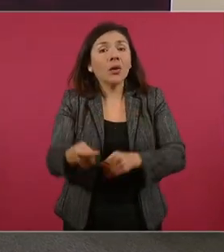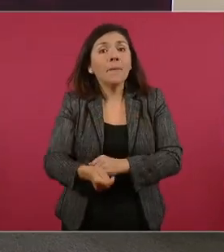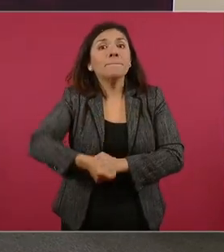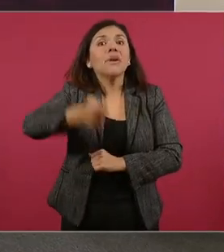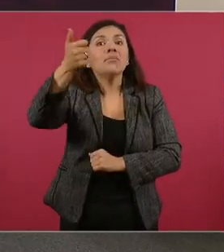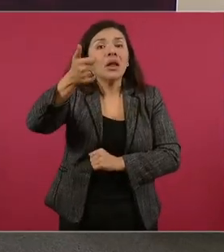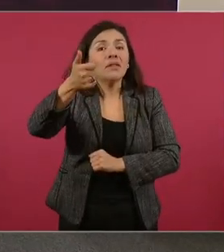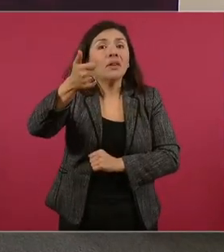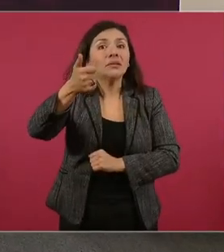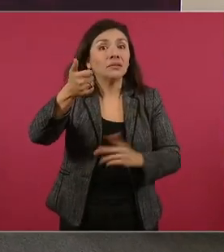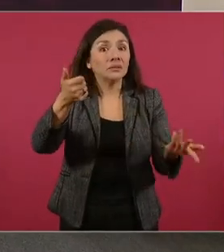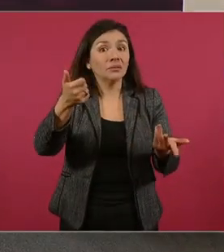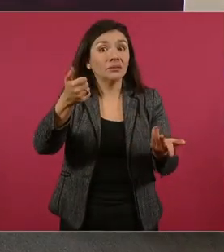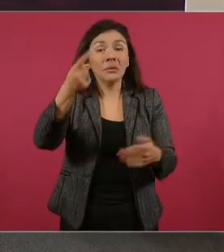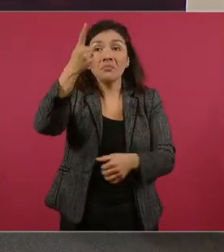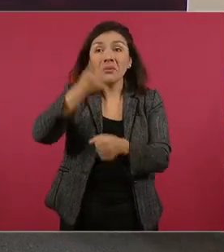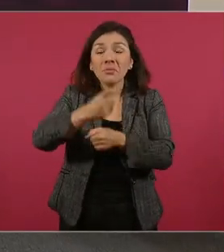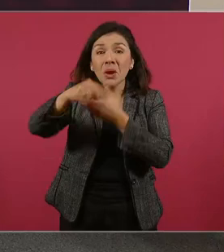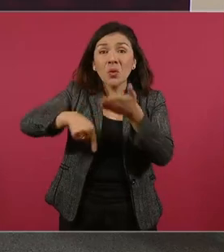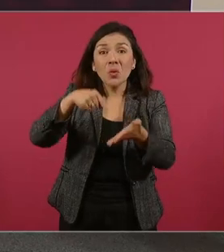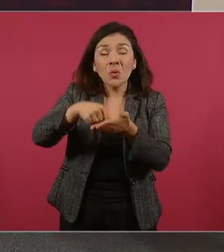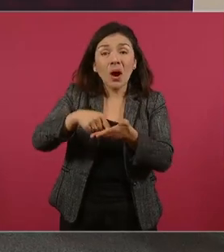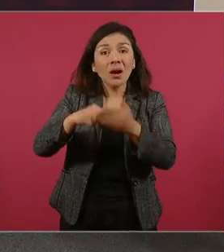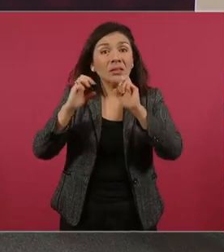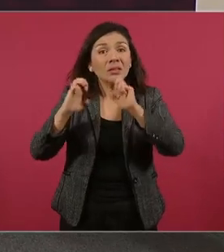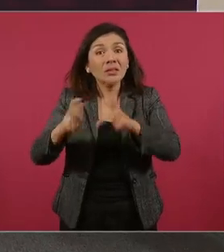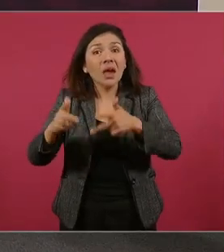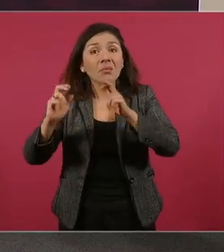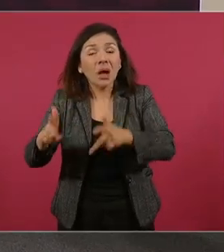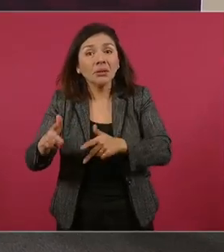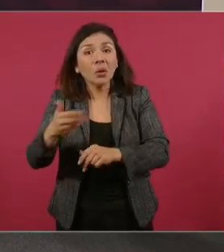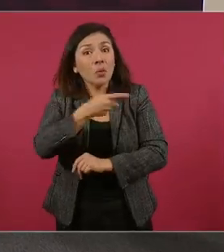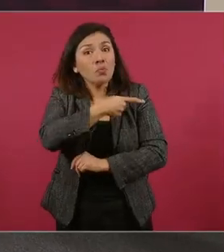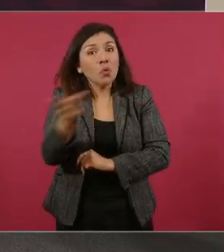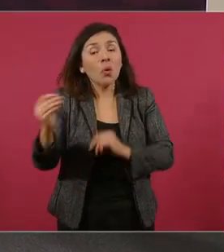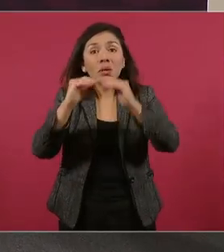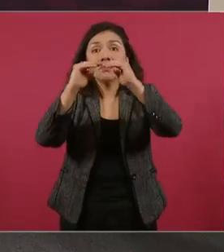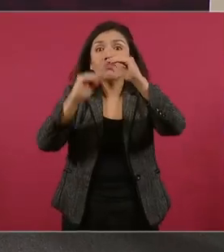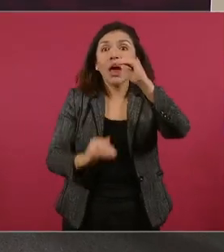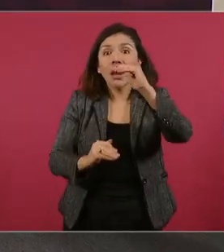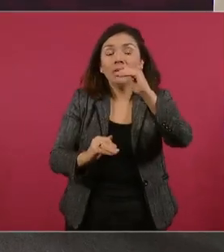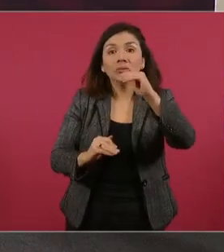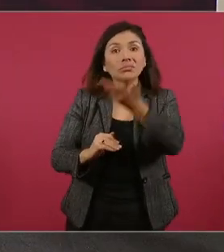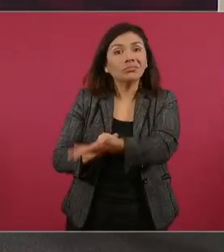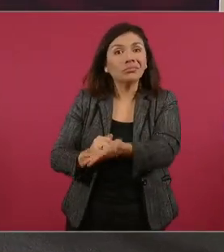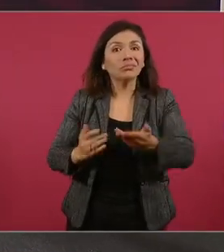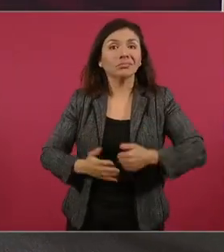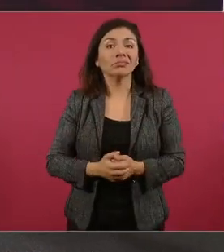En primer lugar, en reducción de pobreza.